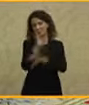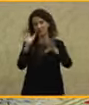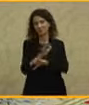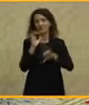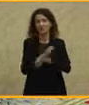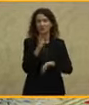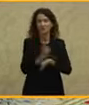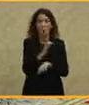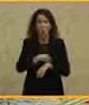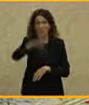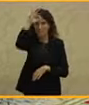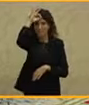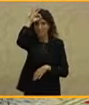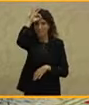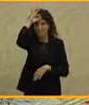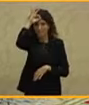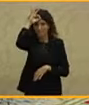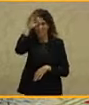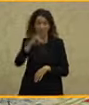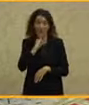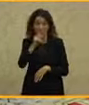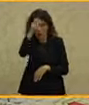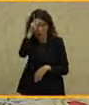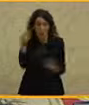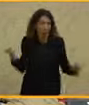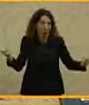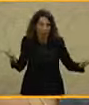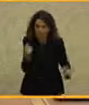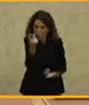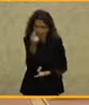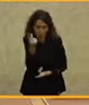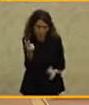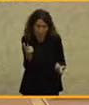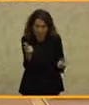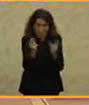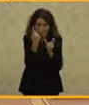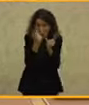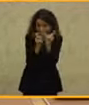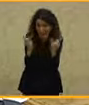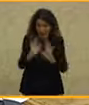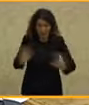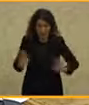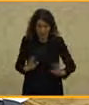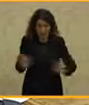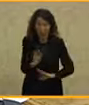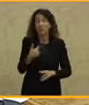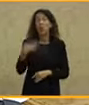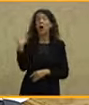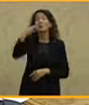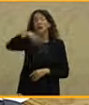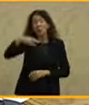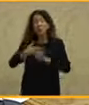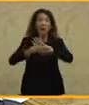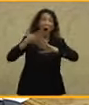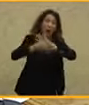No, ni papa. Vamos, Dankesen y todo eso, pero... Nada, yo ya he hablado con él, llevo 3 meses en